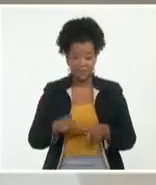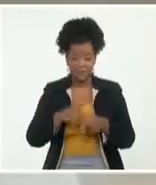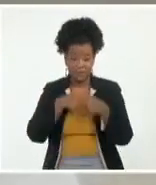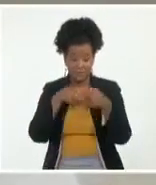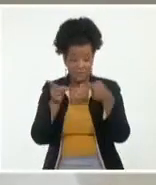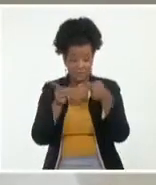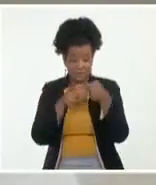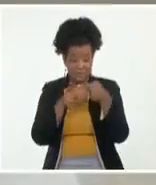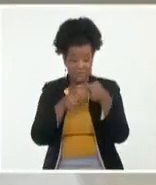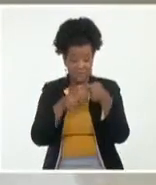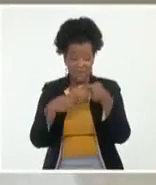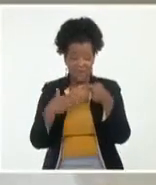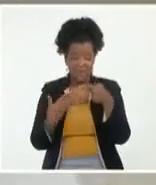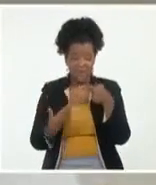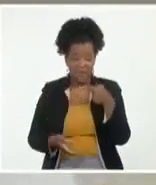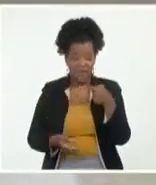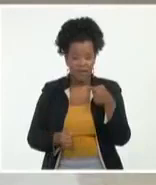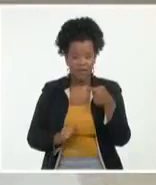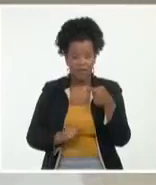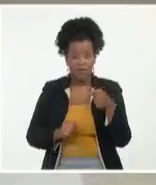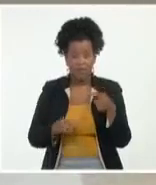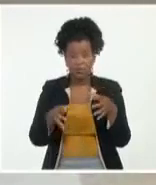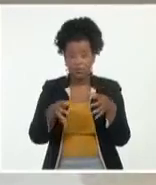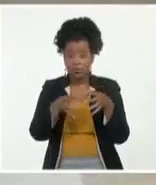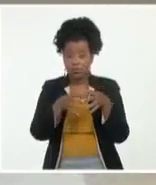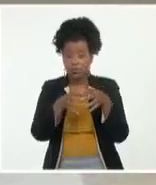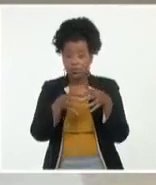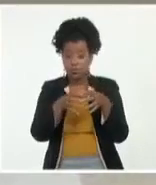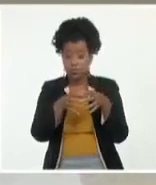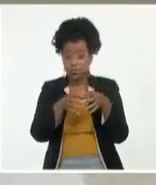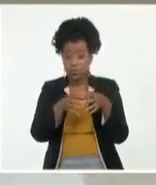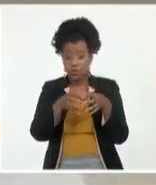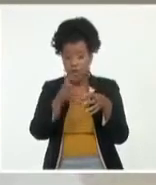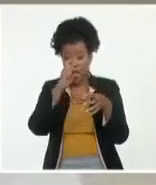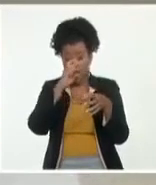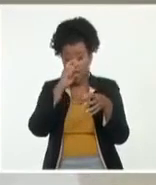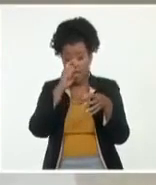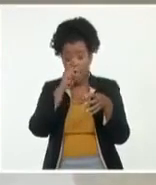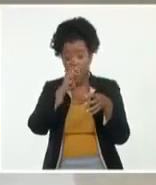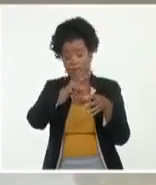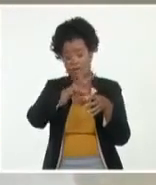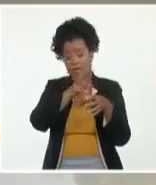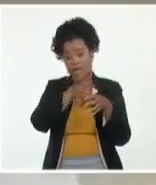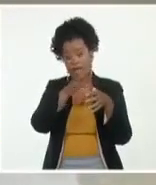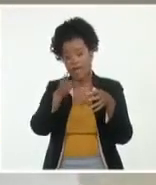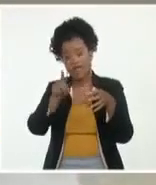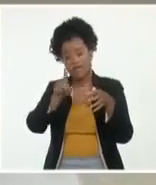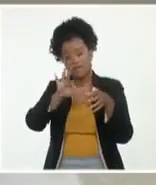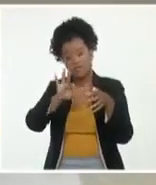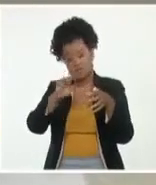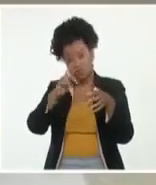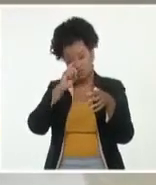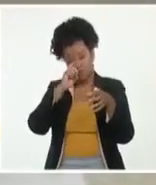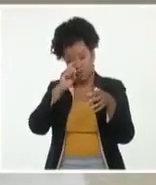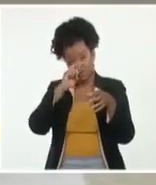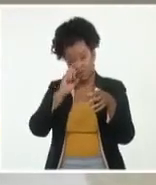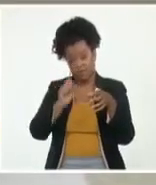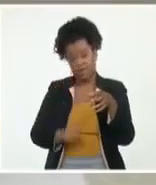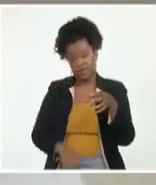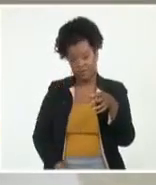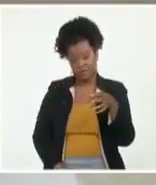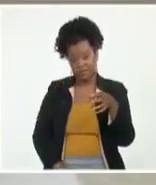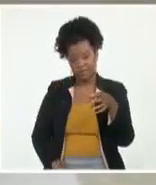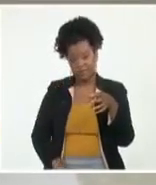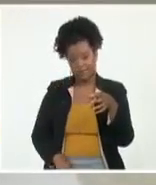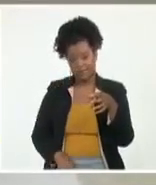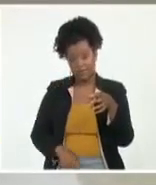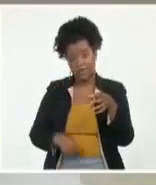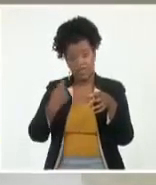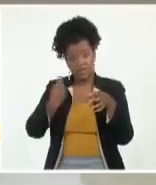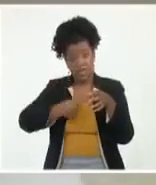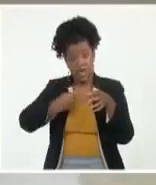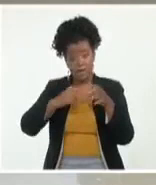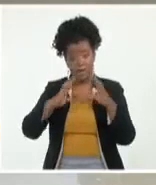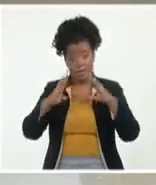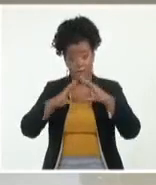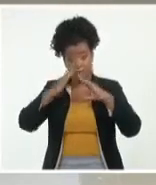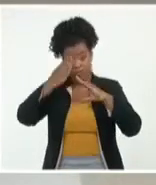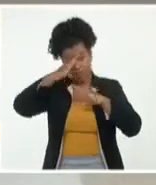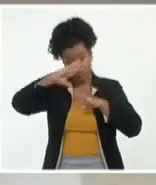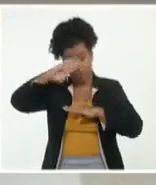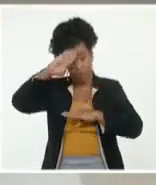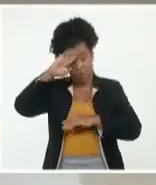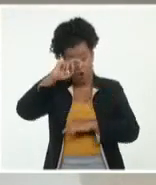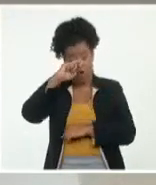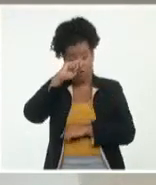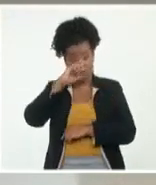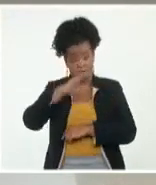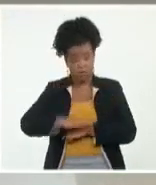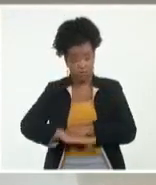está concebido en el grupo etario de 3 a 18 años de edad, de nacionalidad cubana, niños